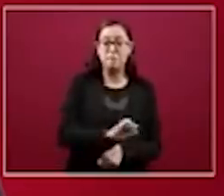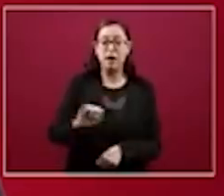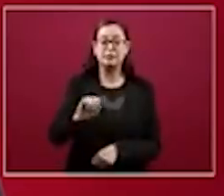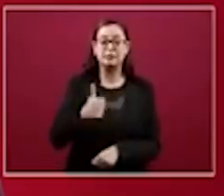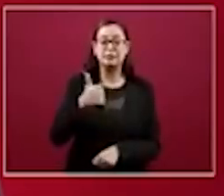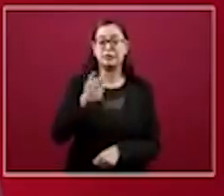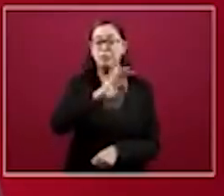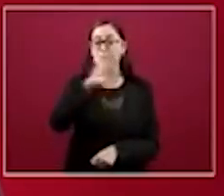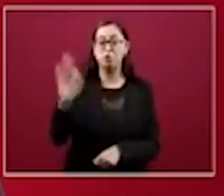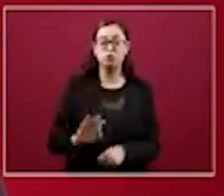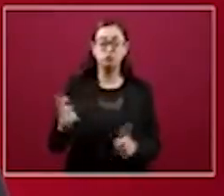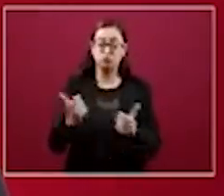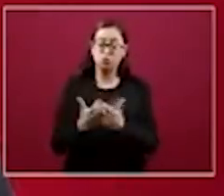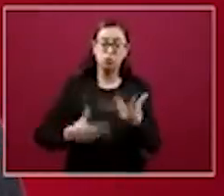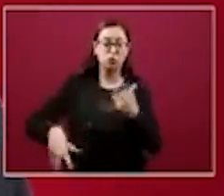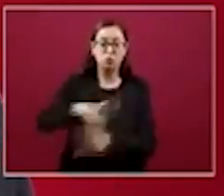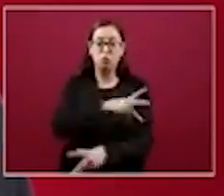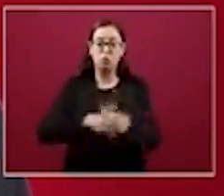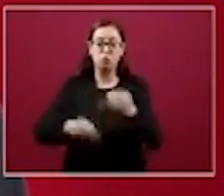del 6%.